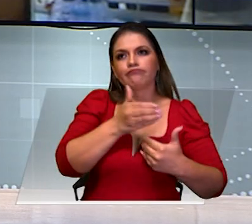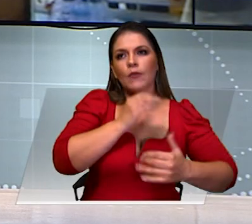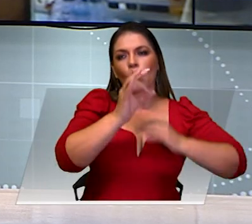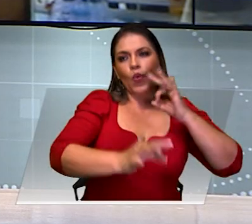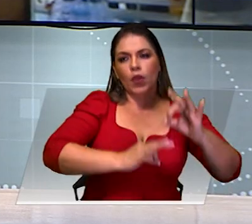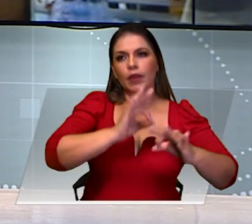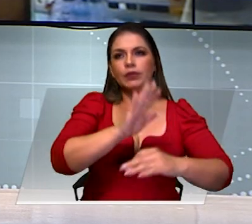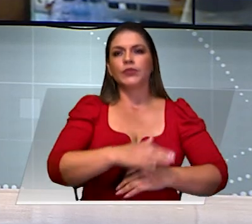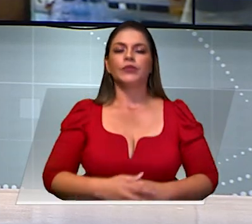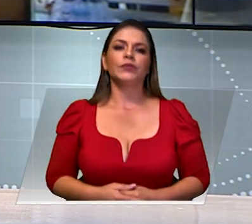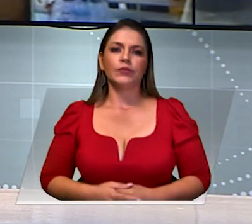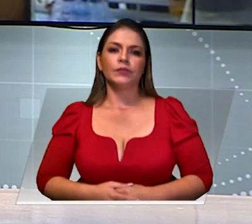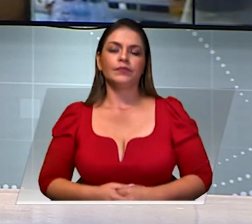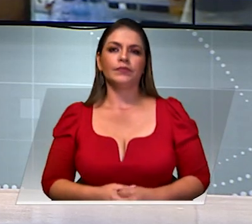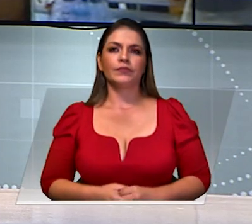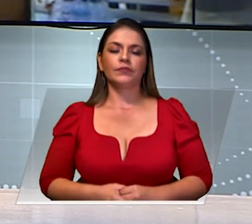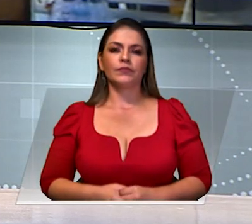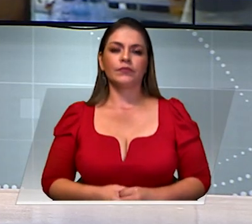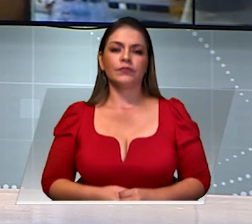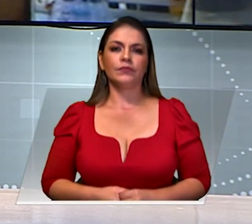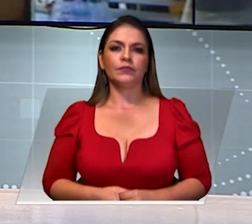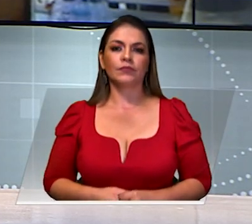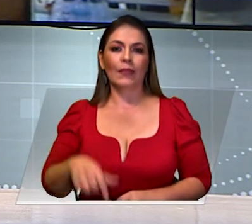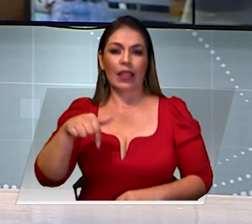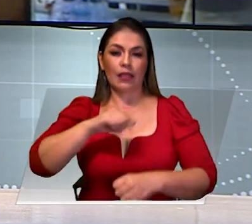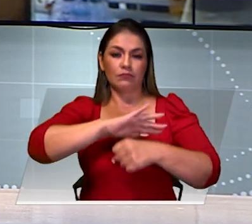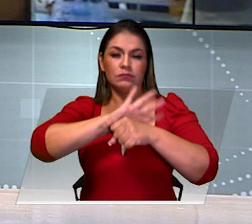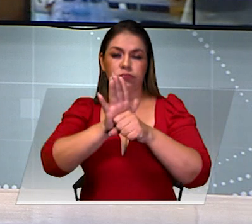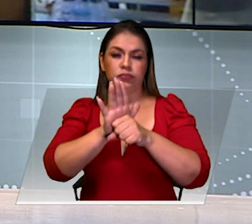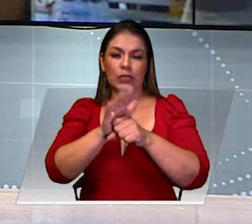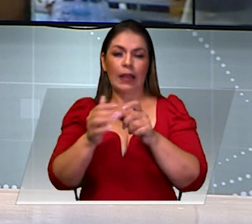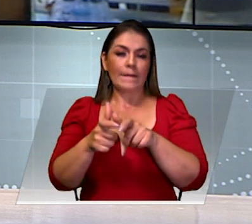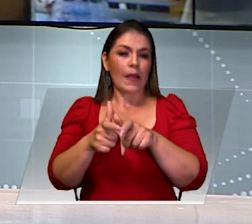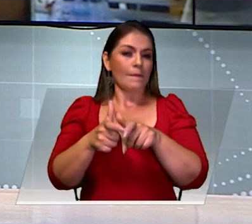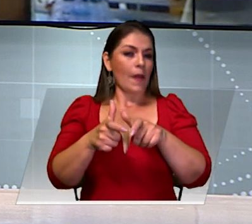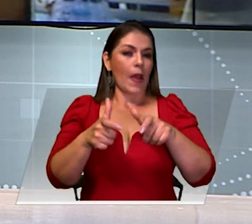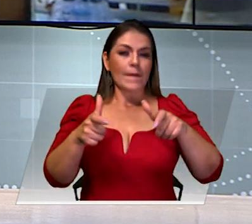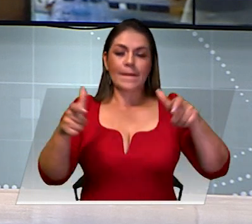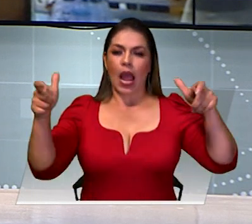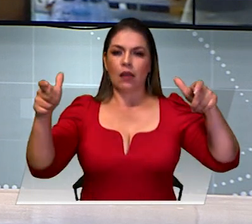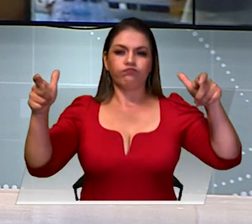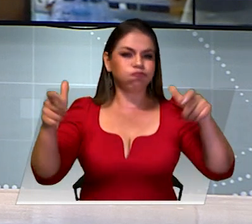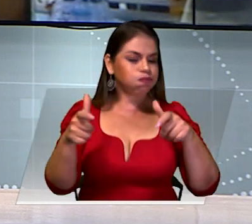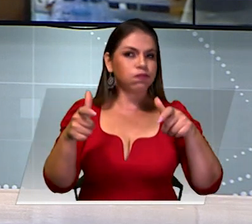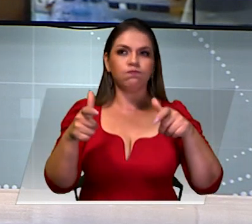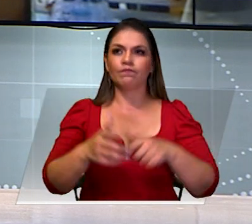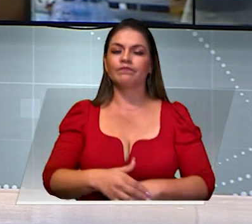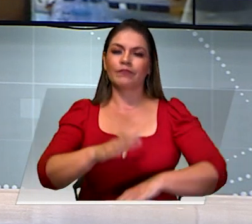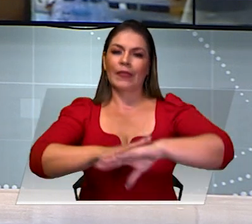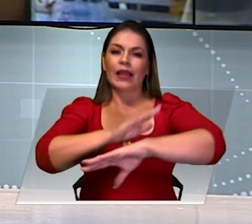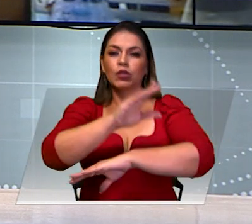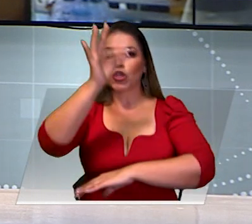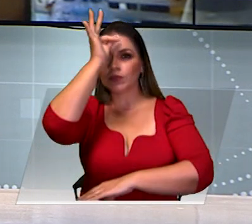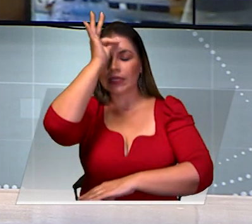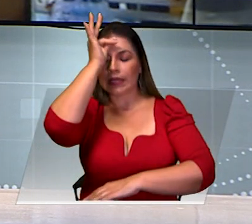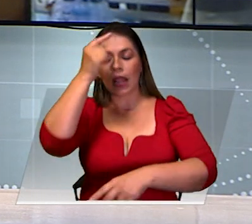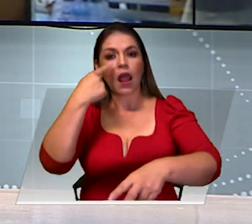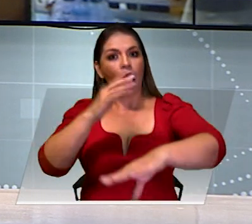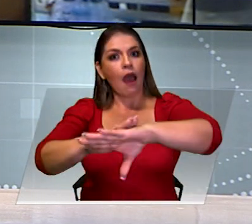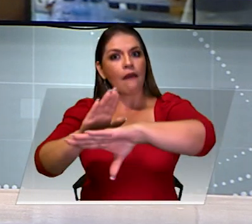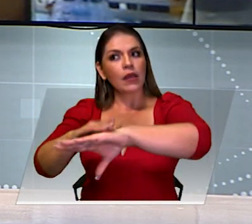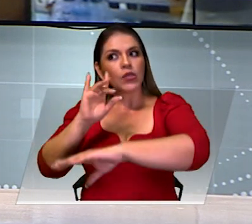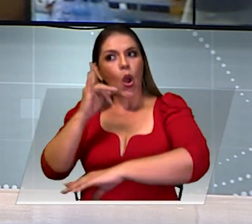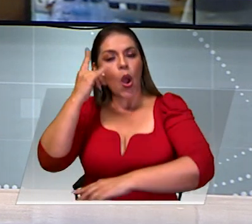el número de personas contagiadas por corona vi dos en antioquia no se dé por ello fue prorrogada la alerta roja hospitalaria hasta el próximo